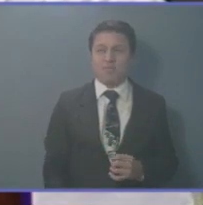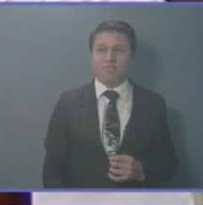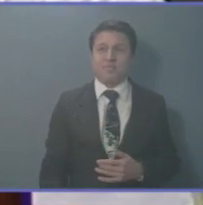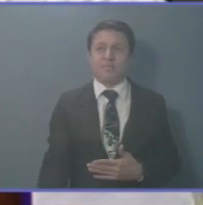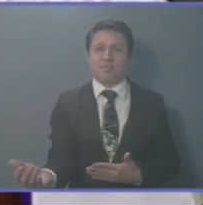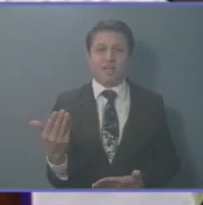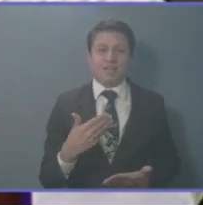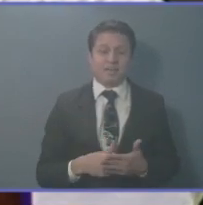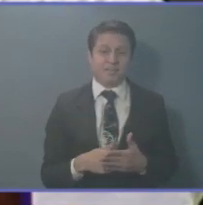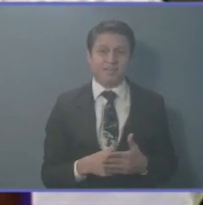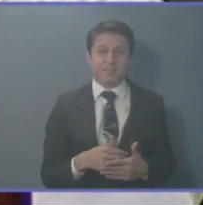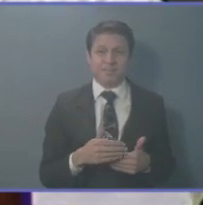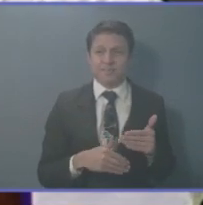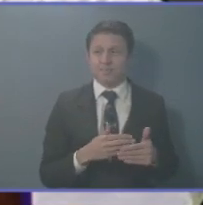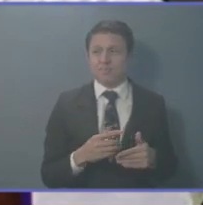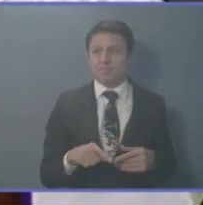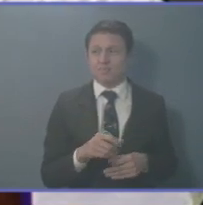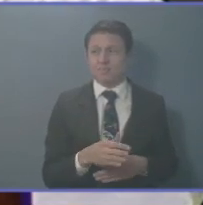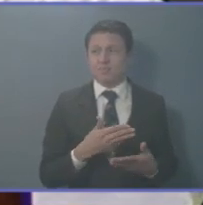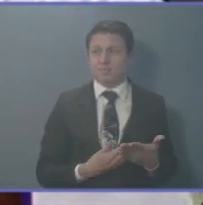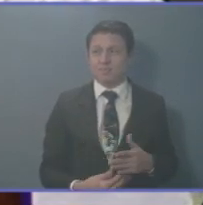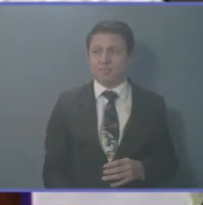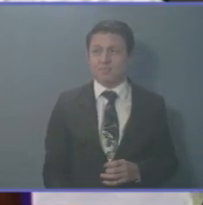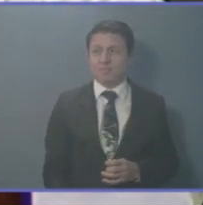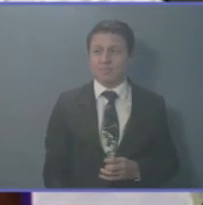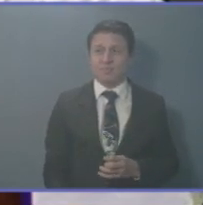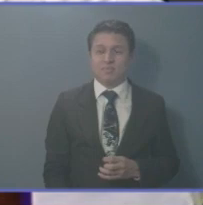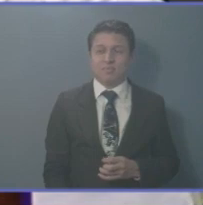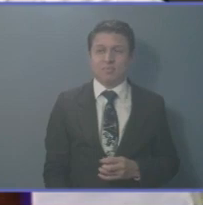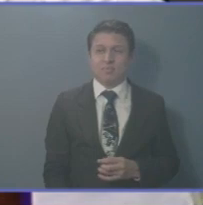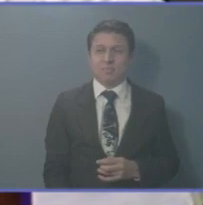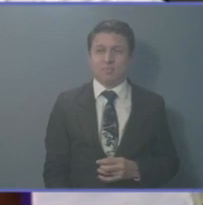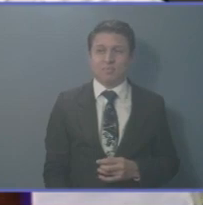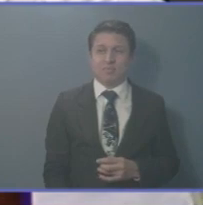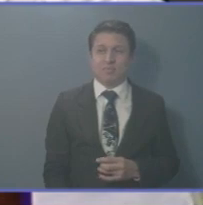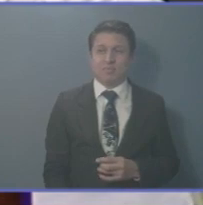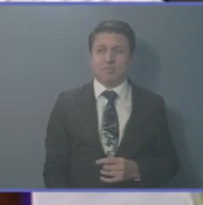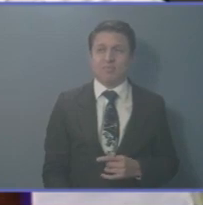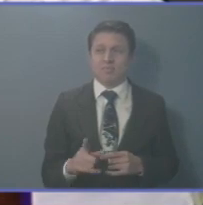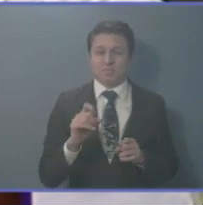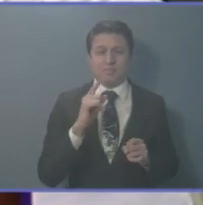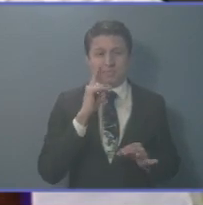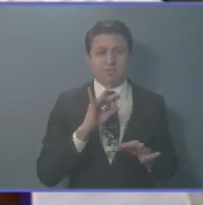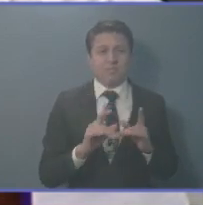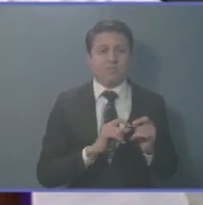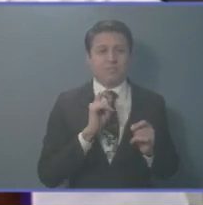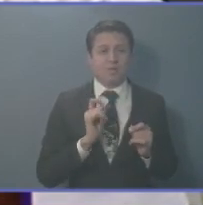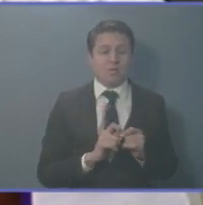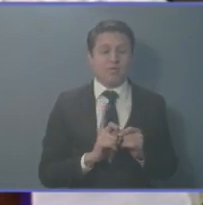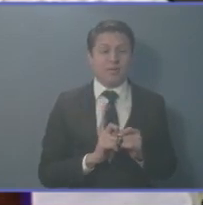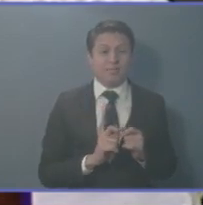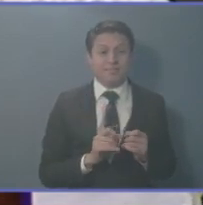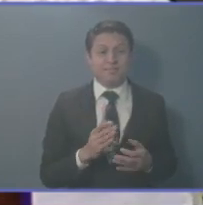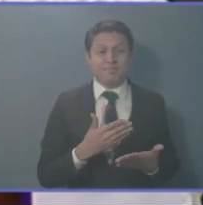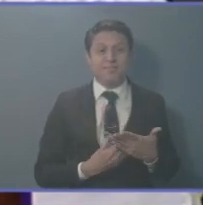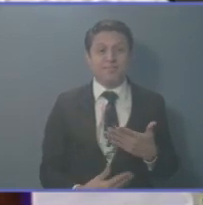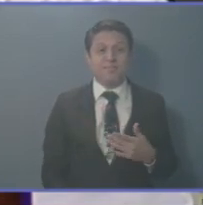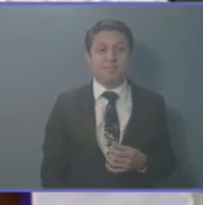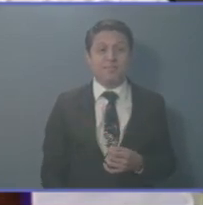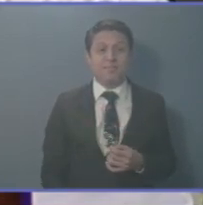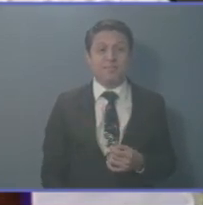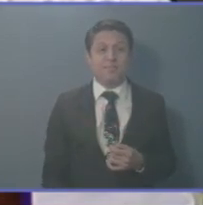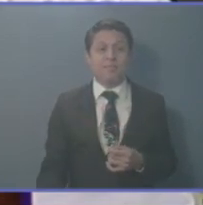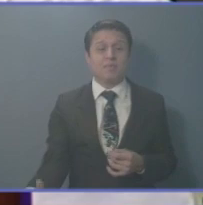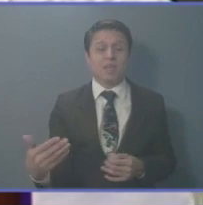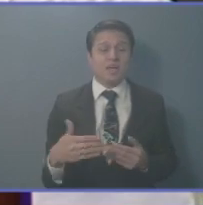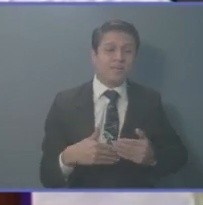Artículo 4. Serán sujetas de cuarentena todas las personas que cumplan con la definición de casos sospechosos que hayan estado expuestos a contagio, quienes